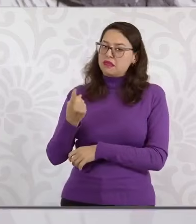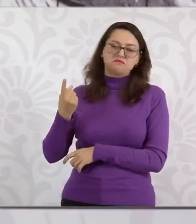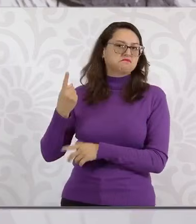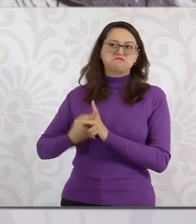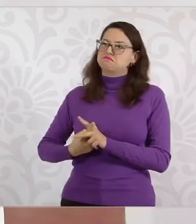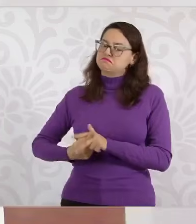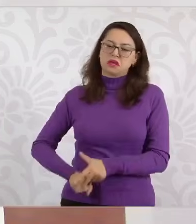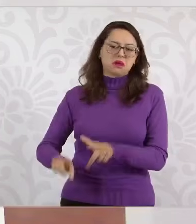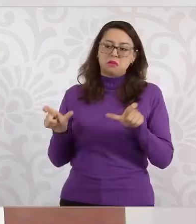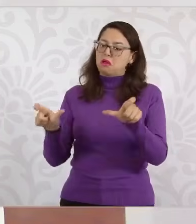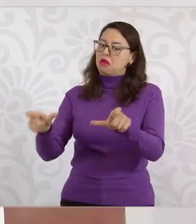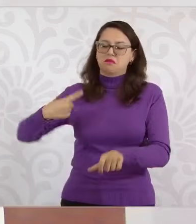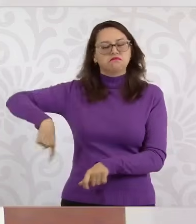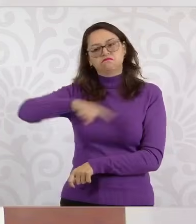Estamos cumpliendo,